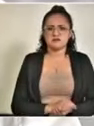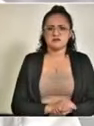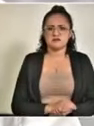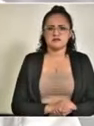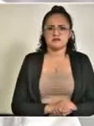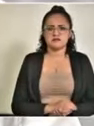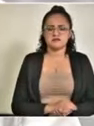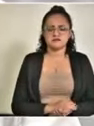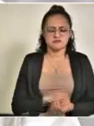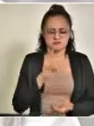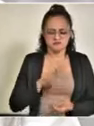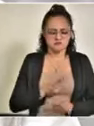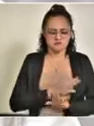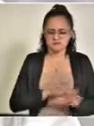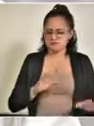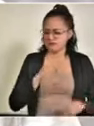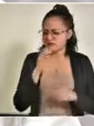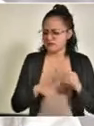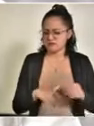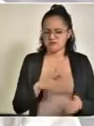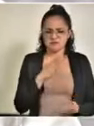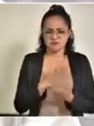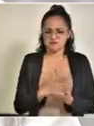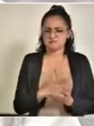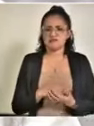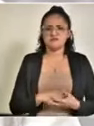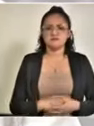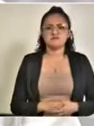Se va a acabar.